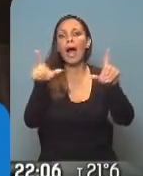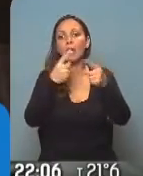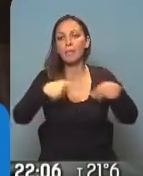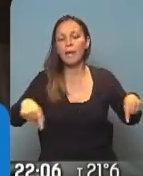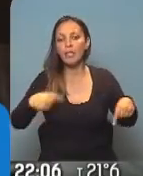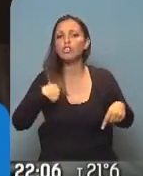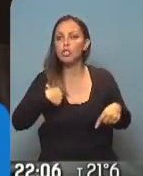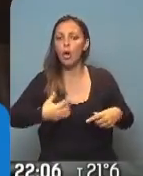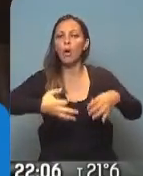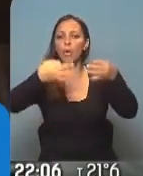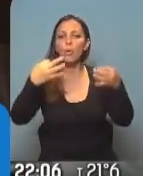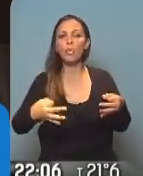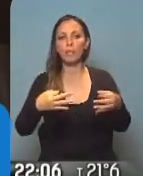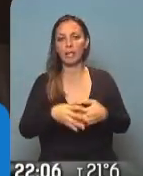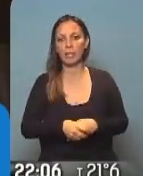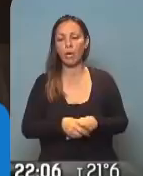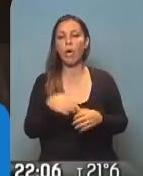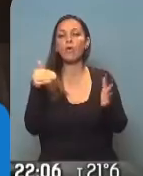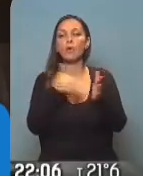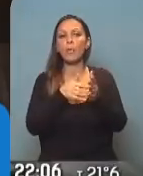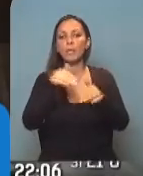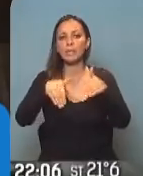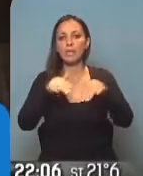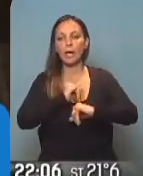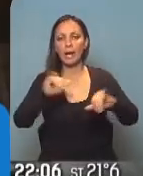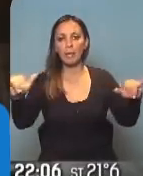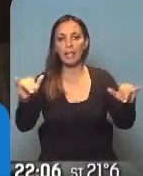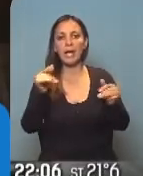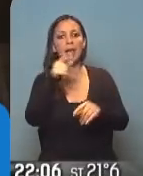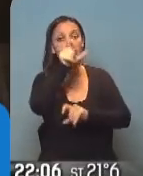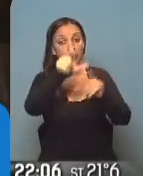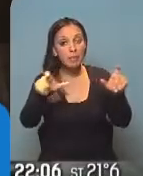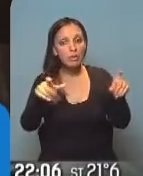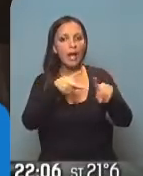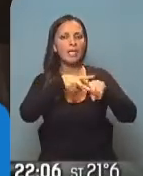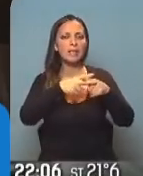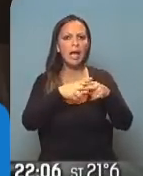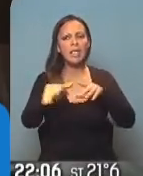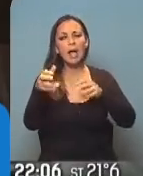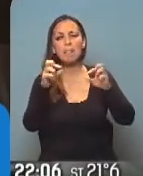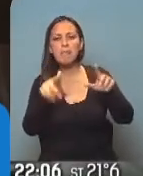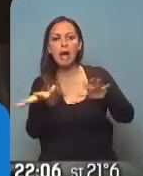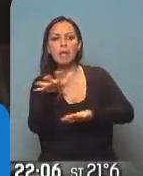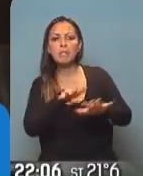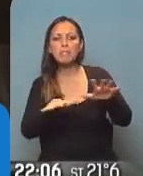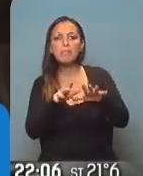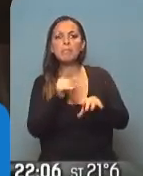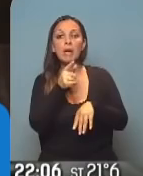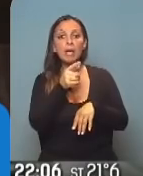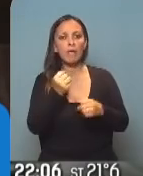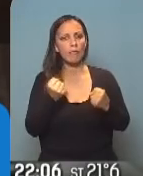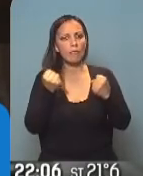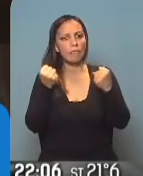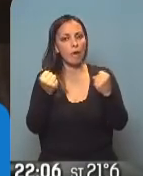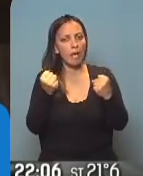Dizendo que estou cumprindo um compromisso de campanha. São pessoas técnicas que, inclusive, teve gente que ganhava muito mais aí fora,